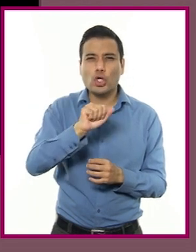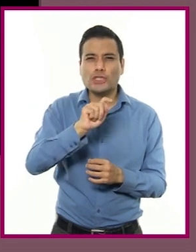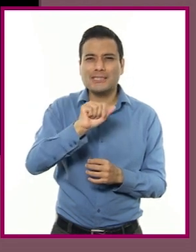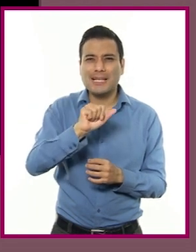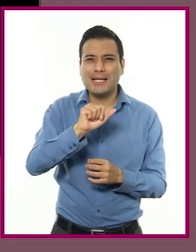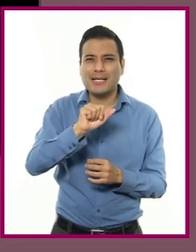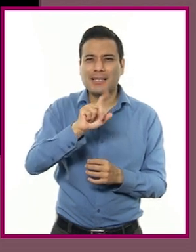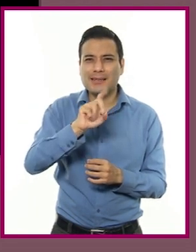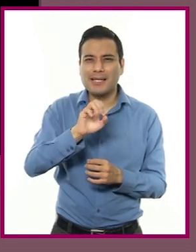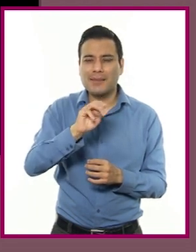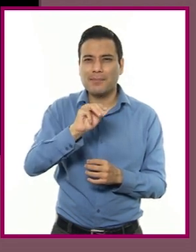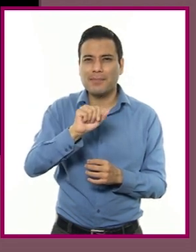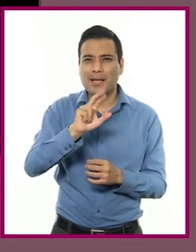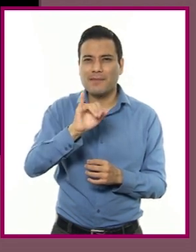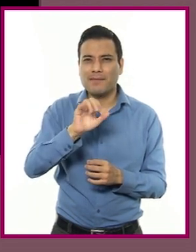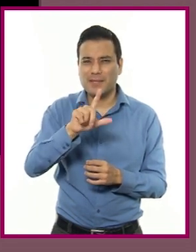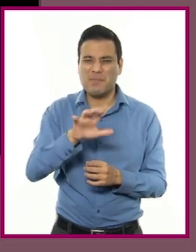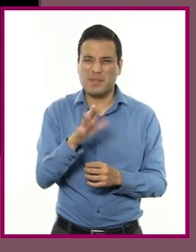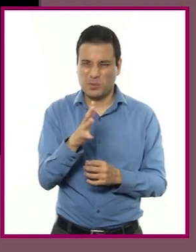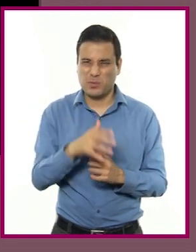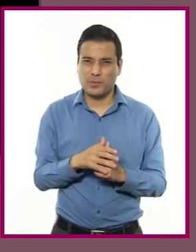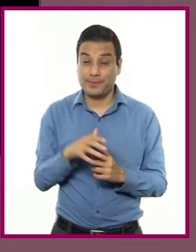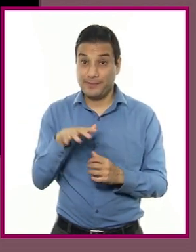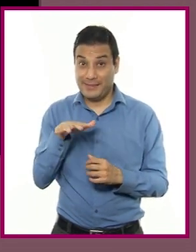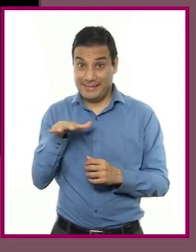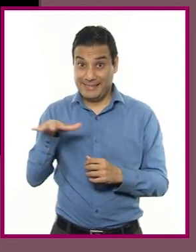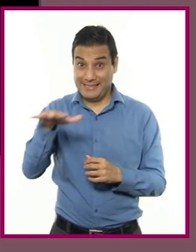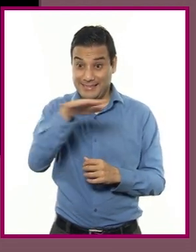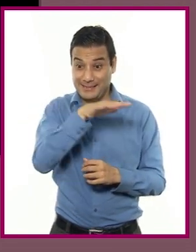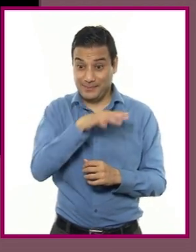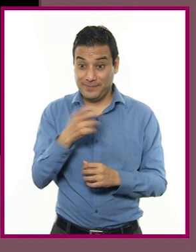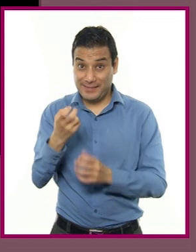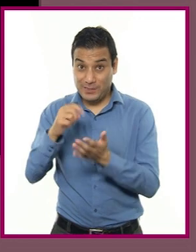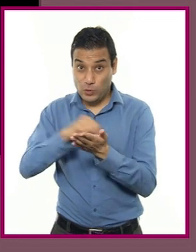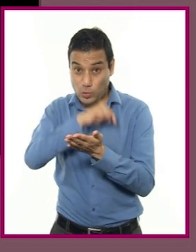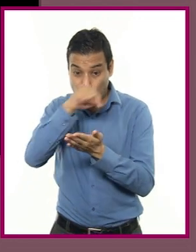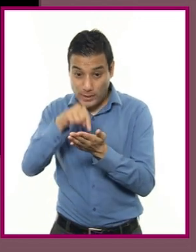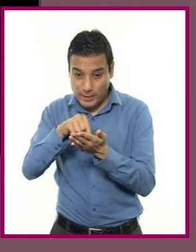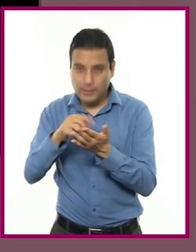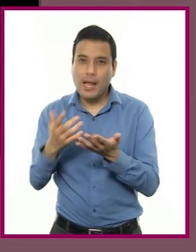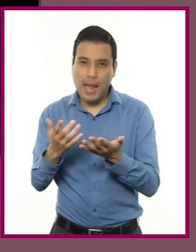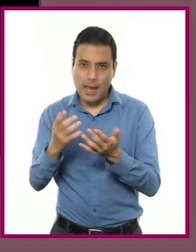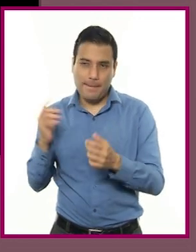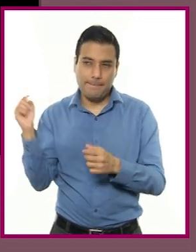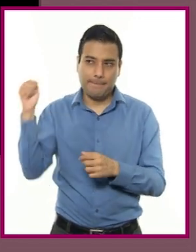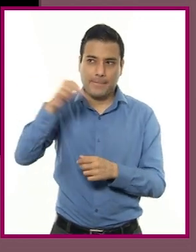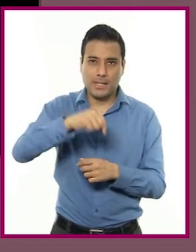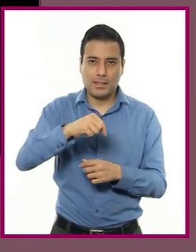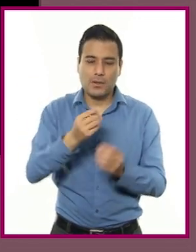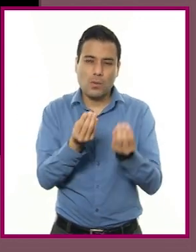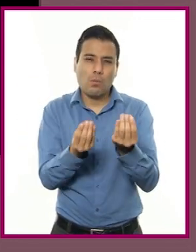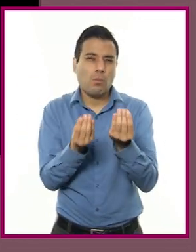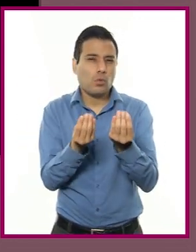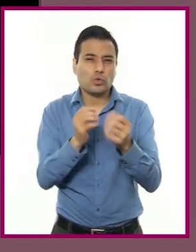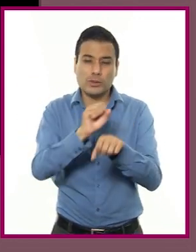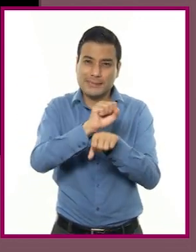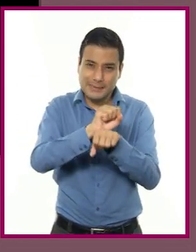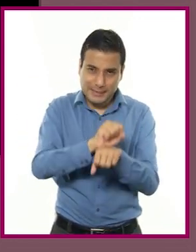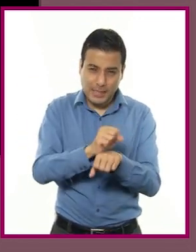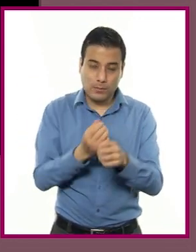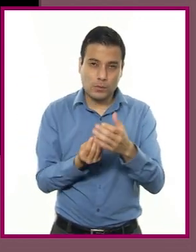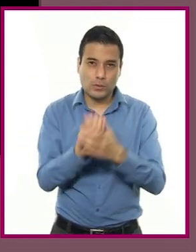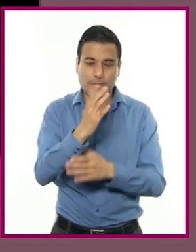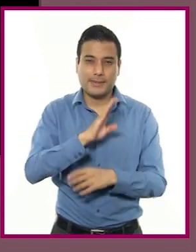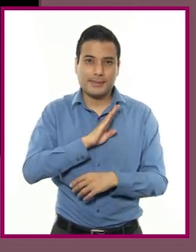etcétera, que son lugares de donde provinieron esclavos hacia la Nueva España en ciertos momentos, porque